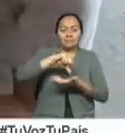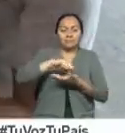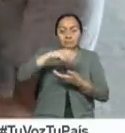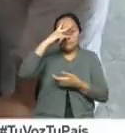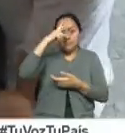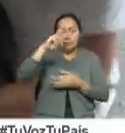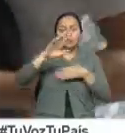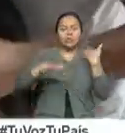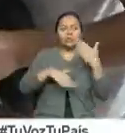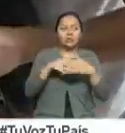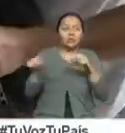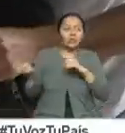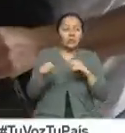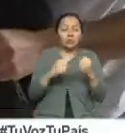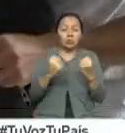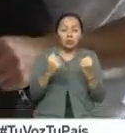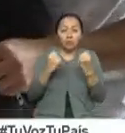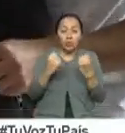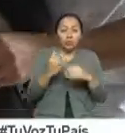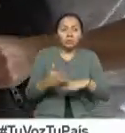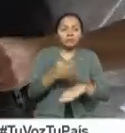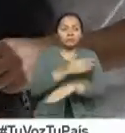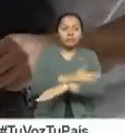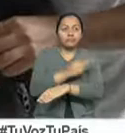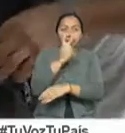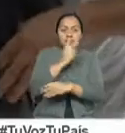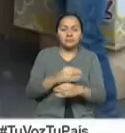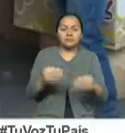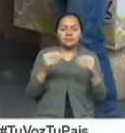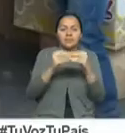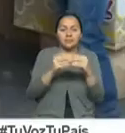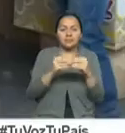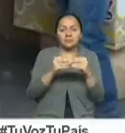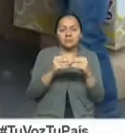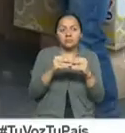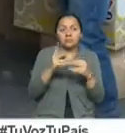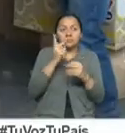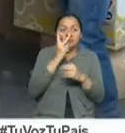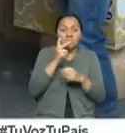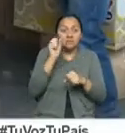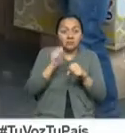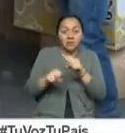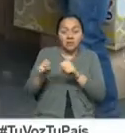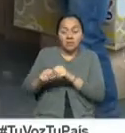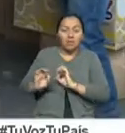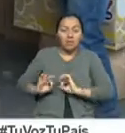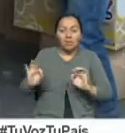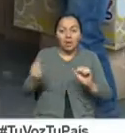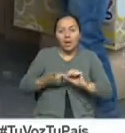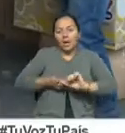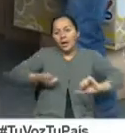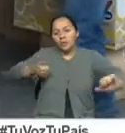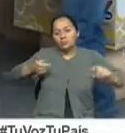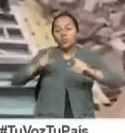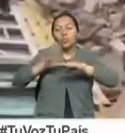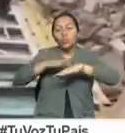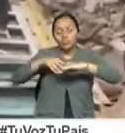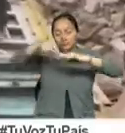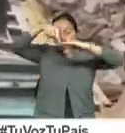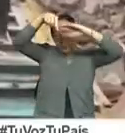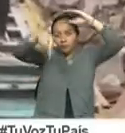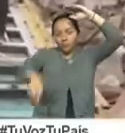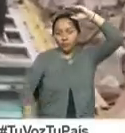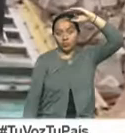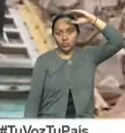donde el terremoto más potente de los últimos 100 años también arrojó su fuerza, aunque aquí no dejó daños debido a la lejanía del epicentro. Al